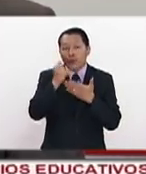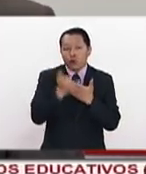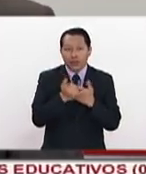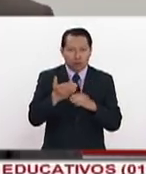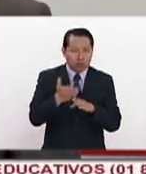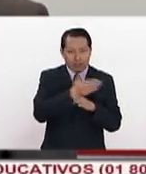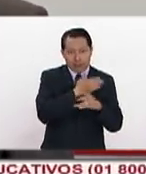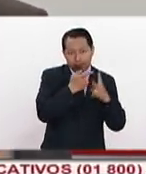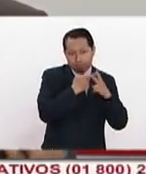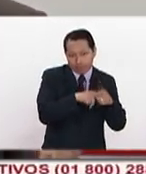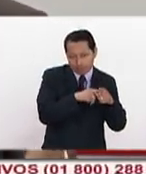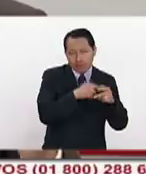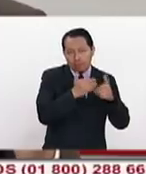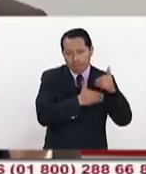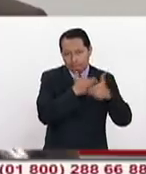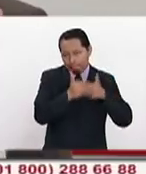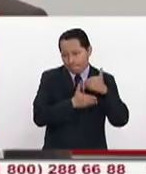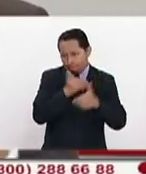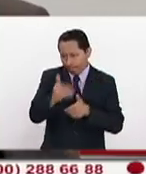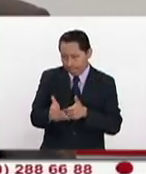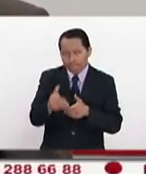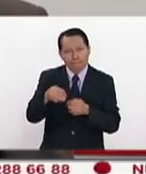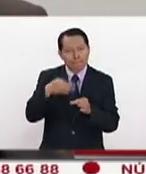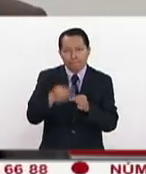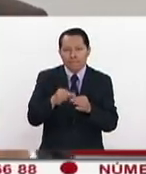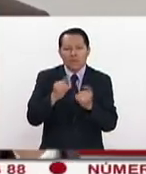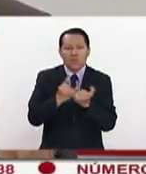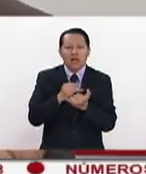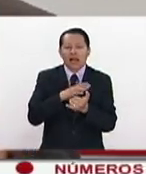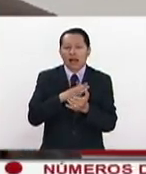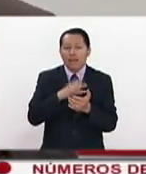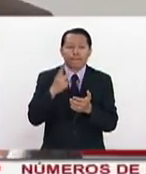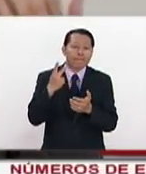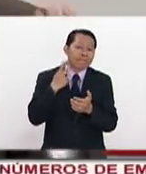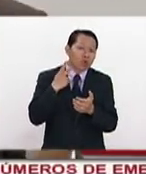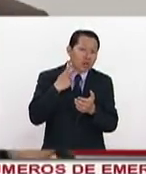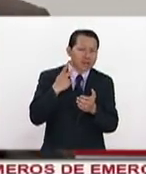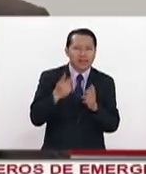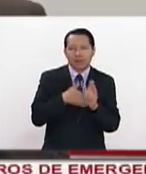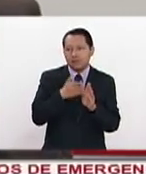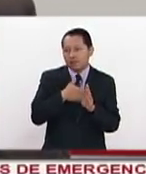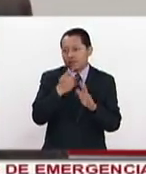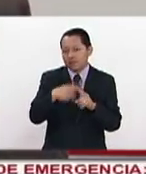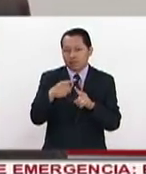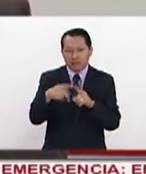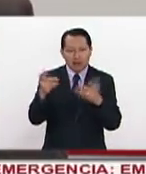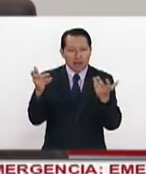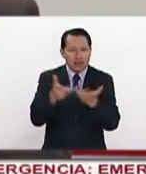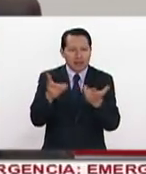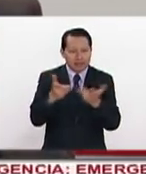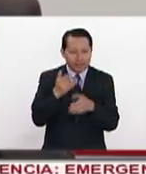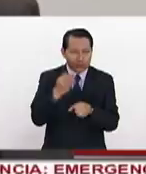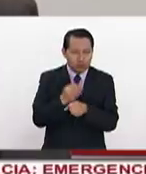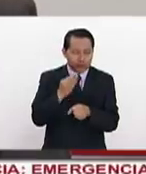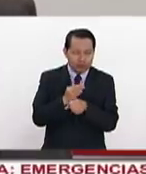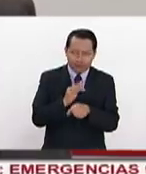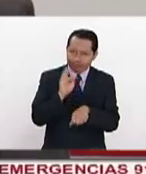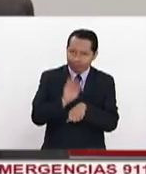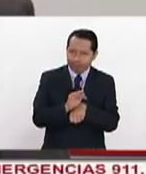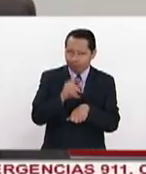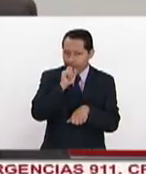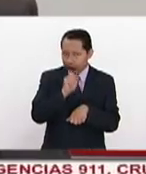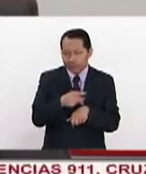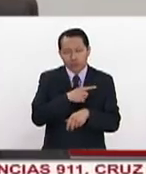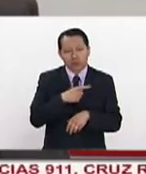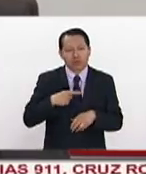que se iniciaron y finalizar varias de las acciones de la política pública, de la obra que se tiene en curso y que necesariamente